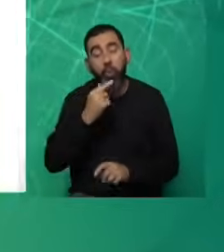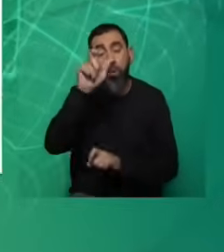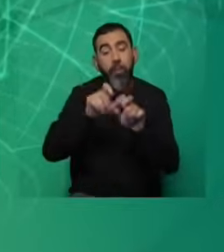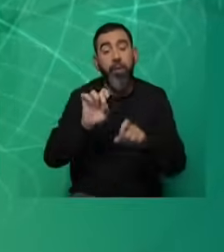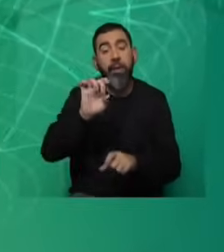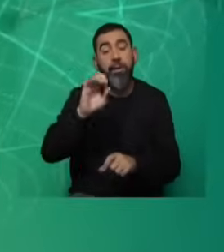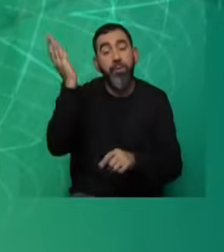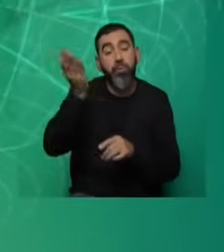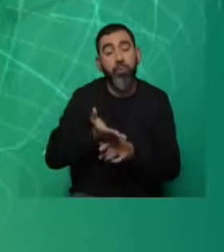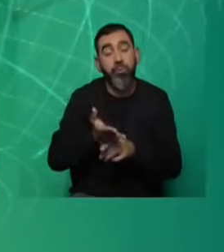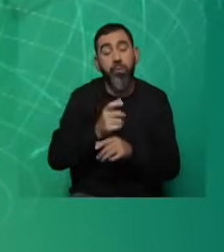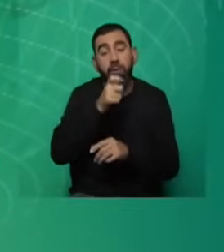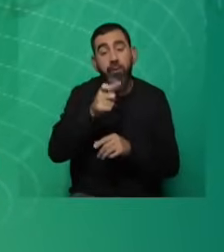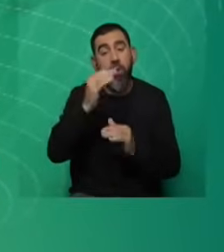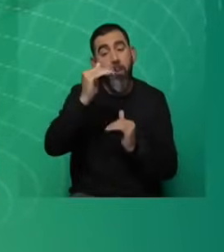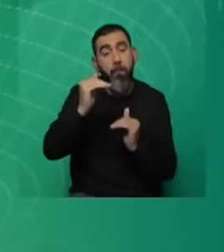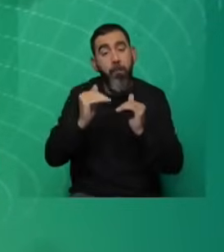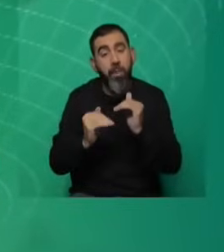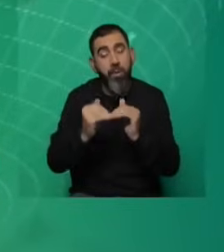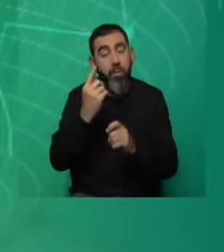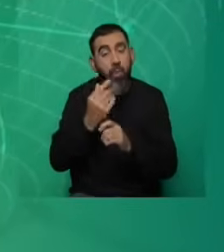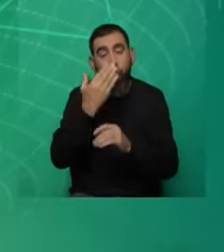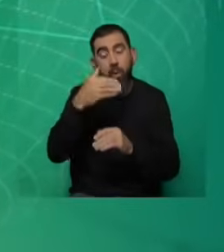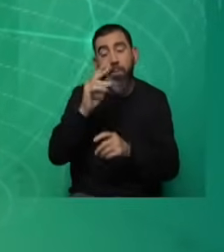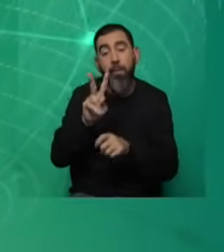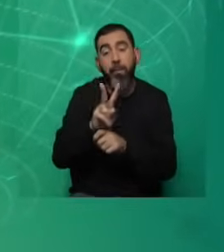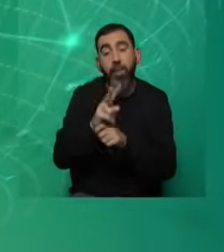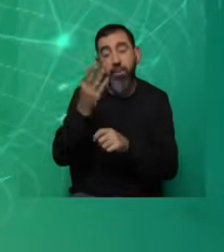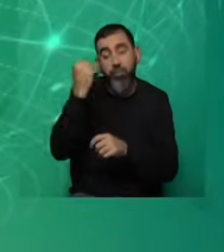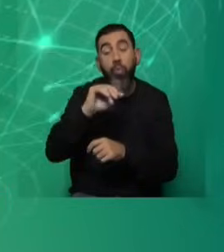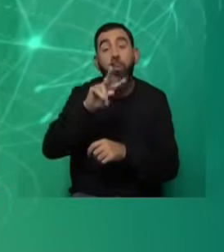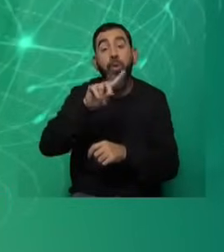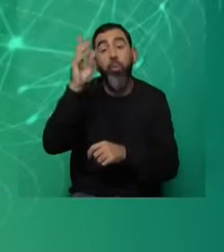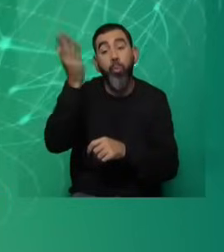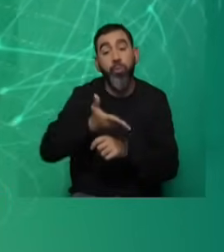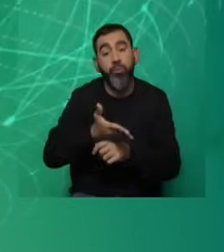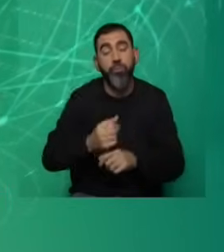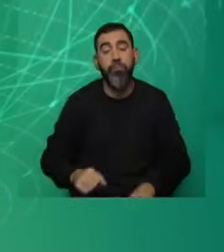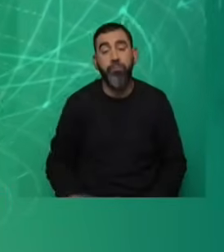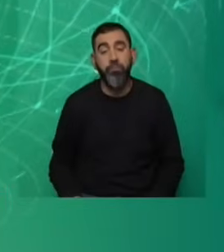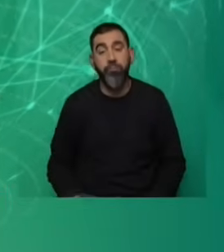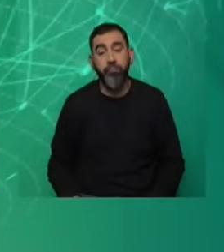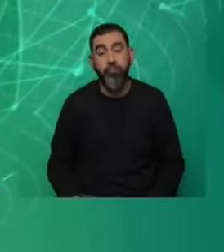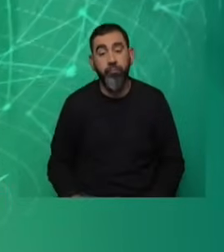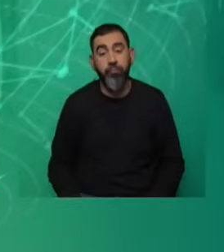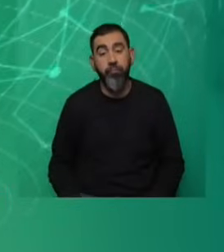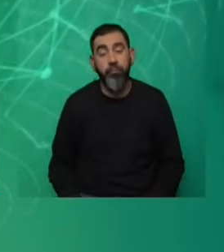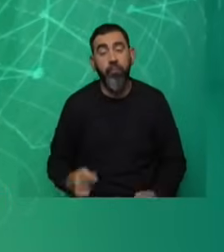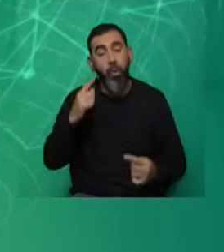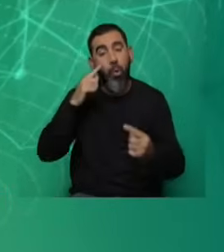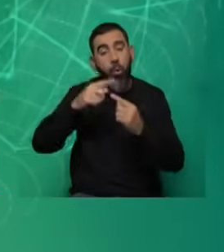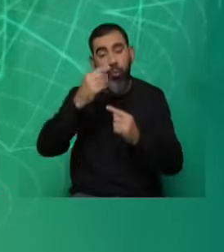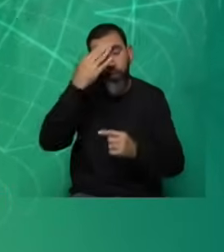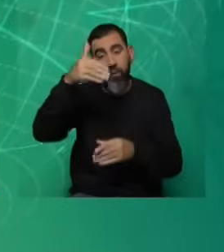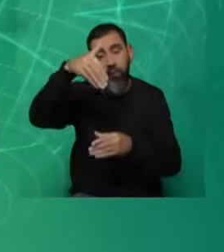en 15% y representa un descenso desde la medición anterior que los ubicaba en 21 por. según cifra la intención de Voto al